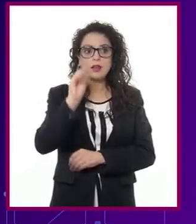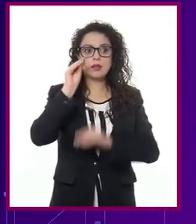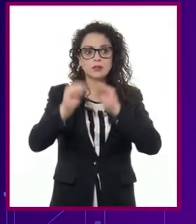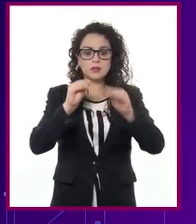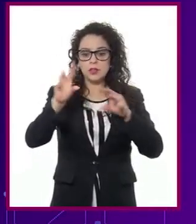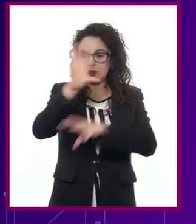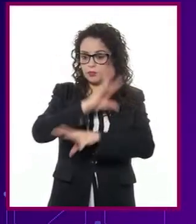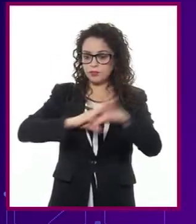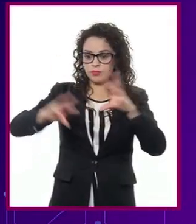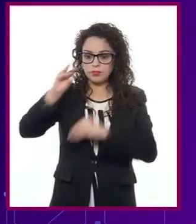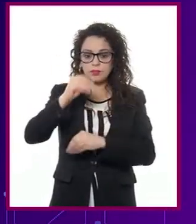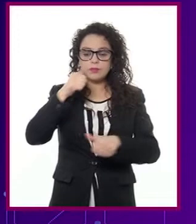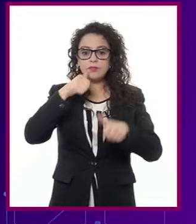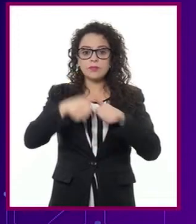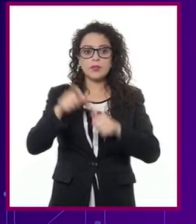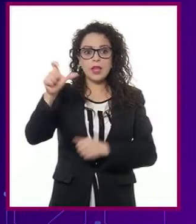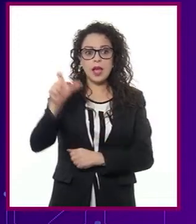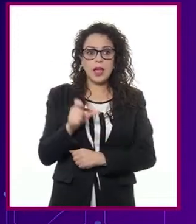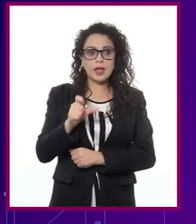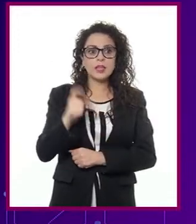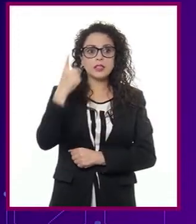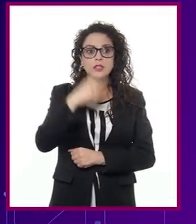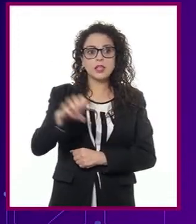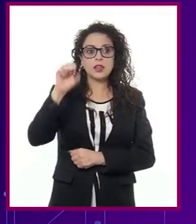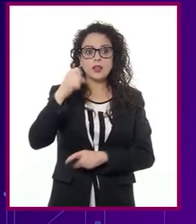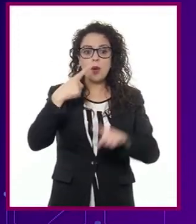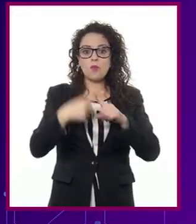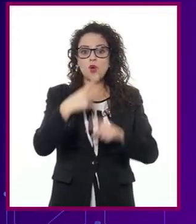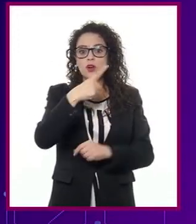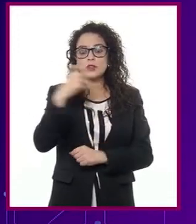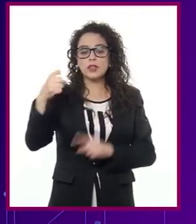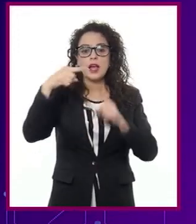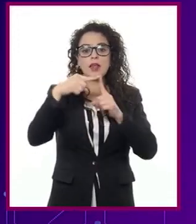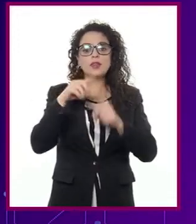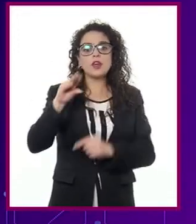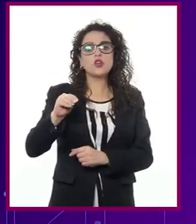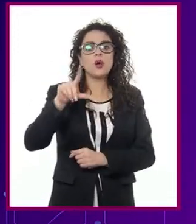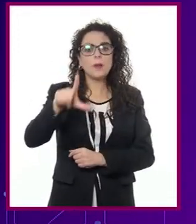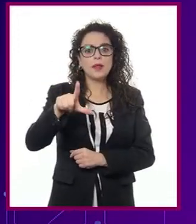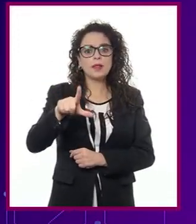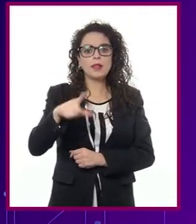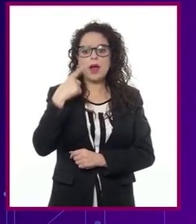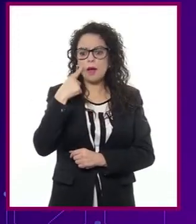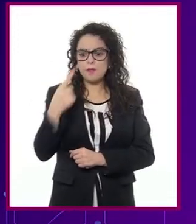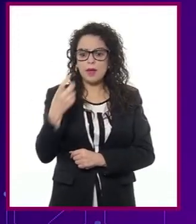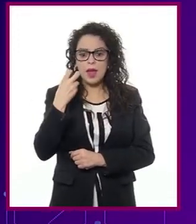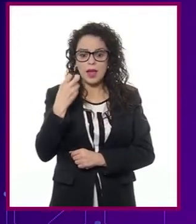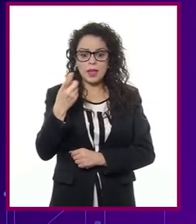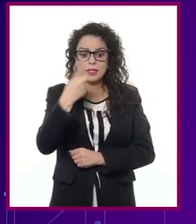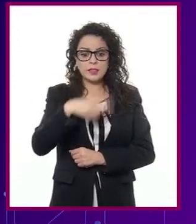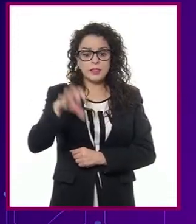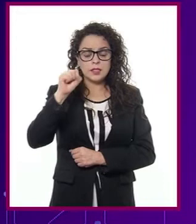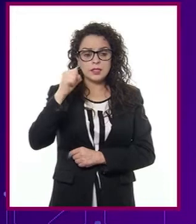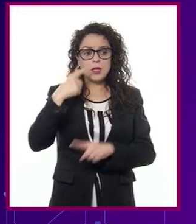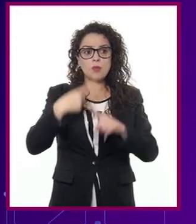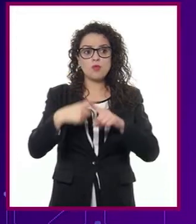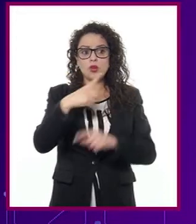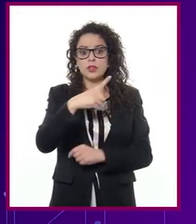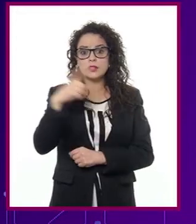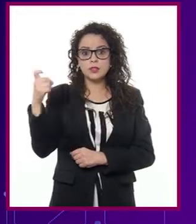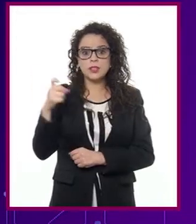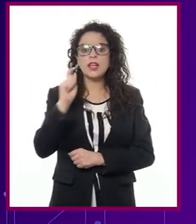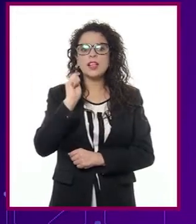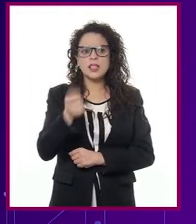X igual a 160 por 100 entre 97 y tenemos que el producto de 160 por 100